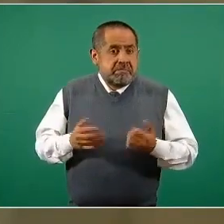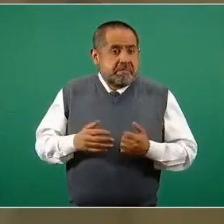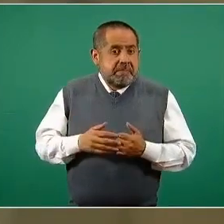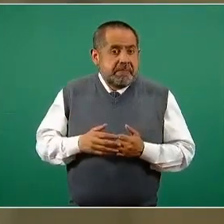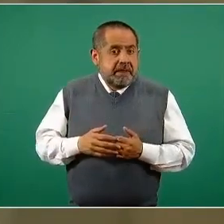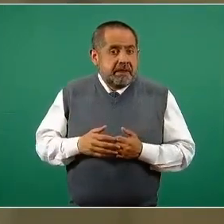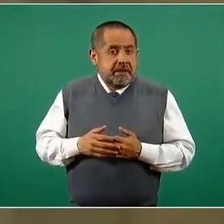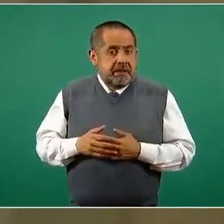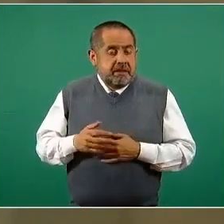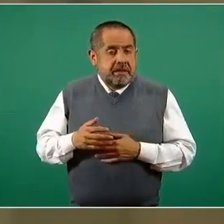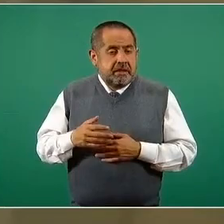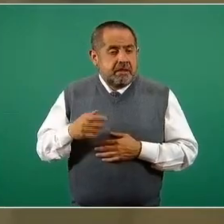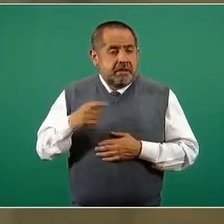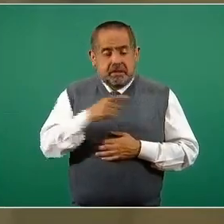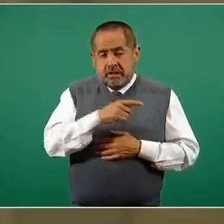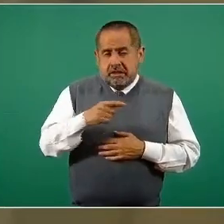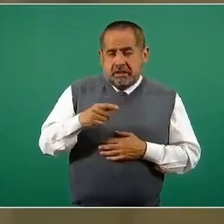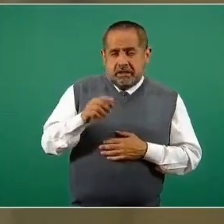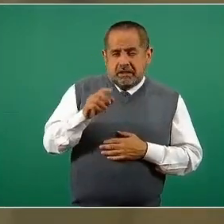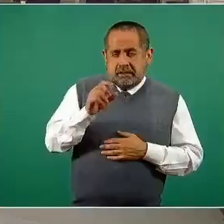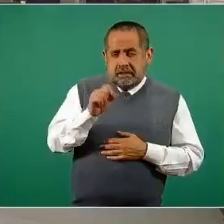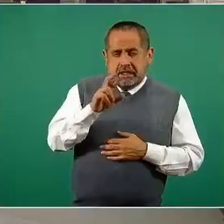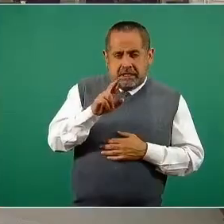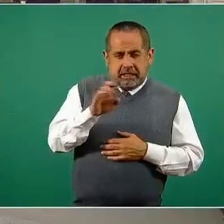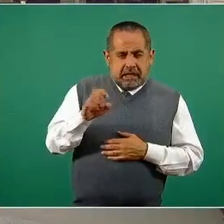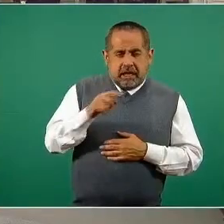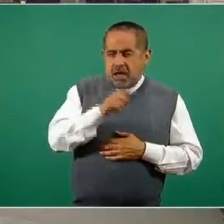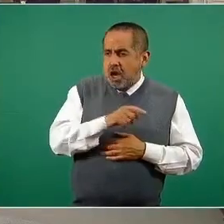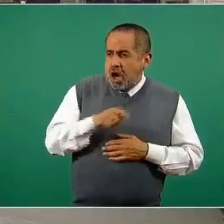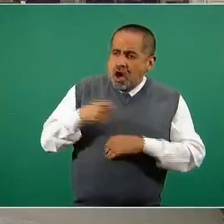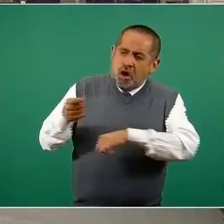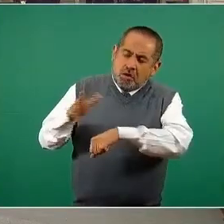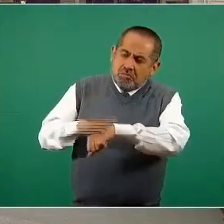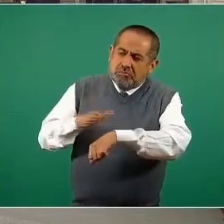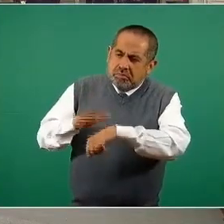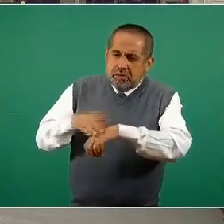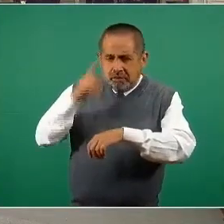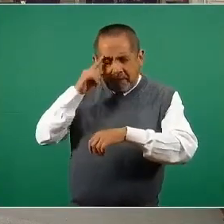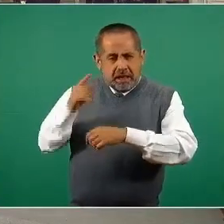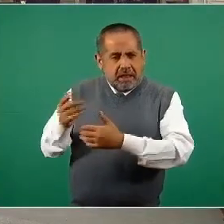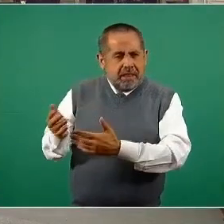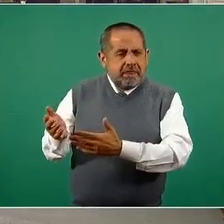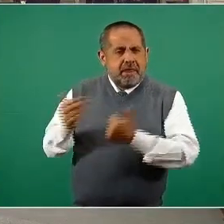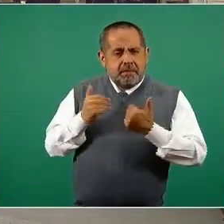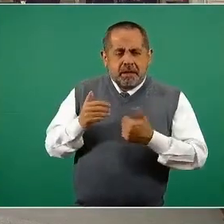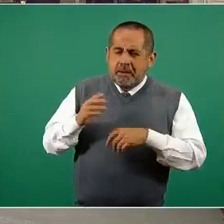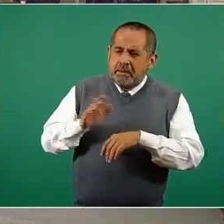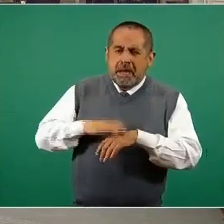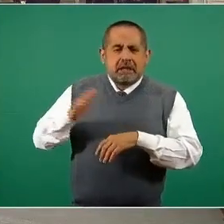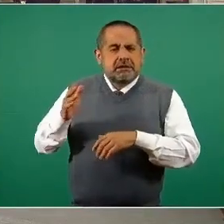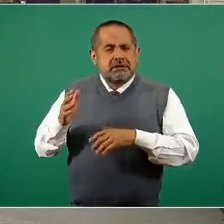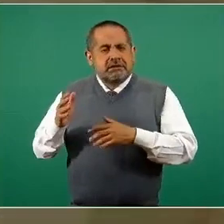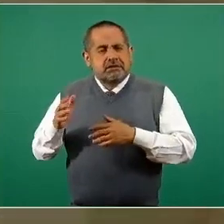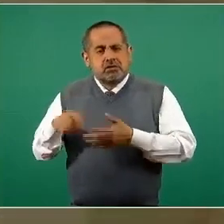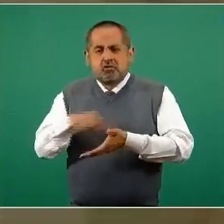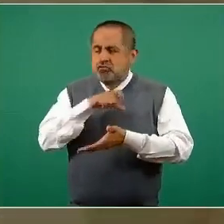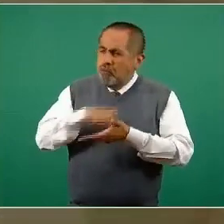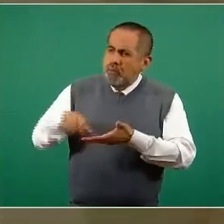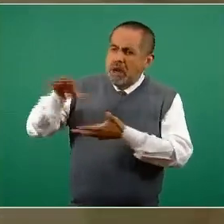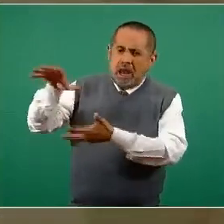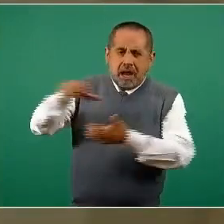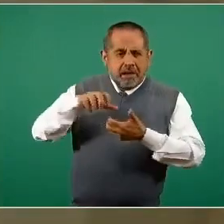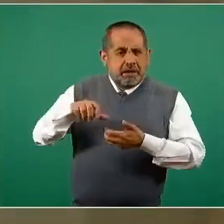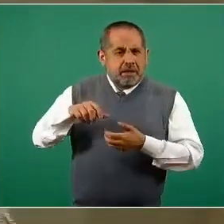el Servicio Exterior mexicano, para que puedan solicitar que haya una compra-venta